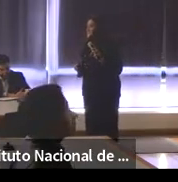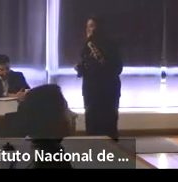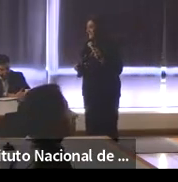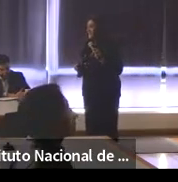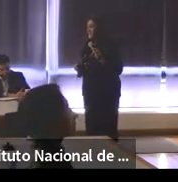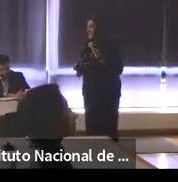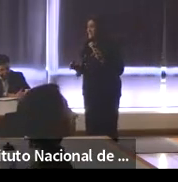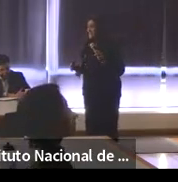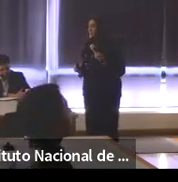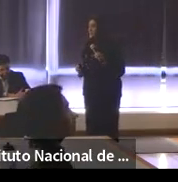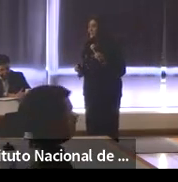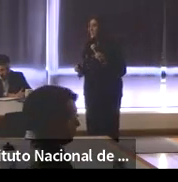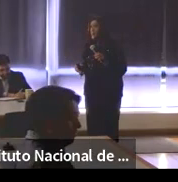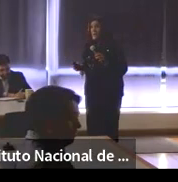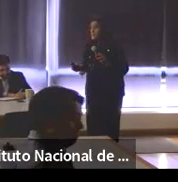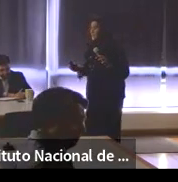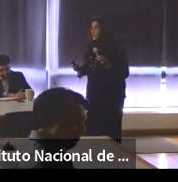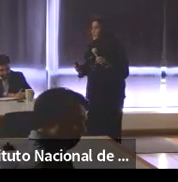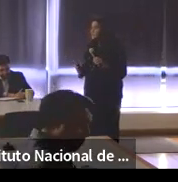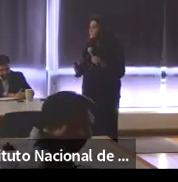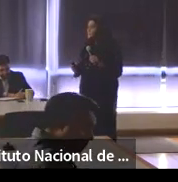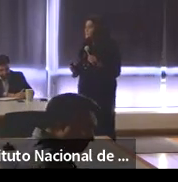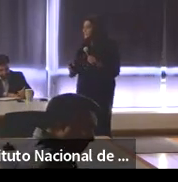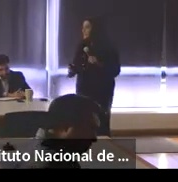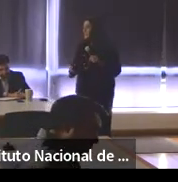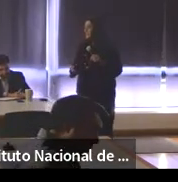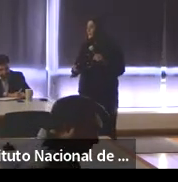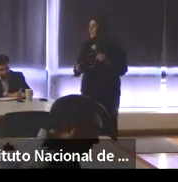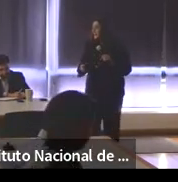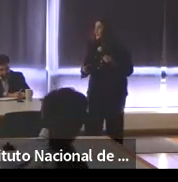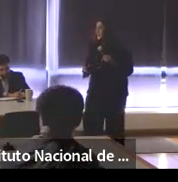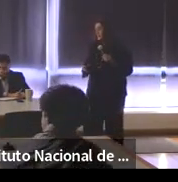verdad ya está solucionado Y qué bueno